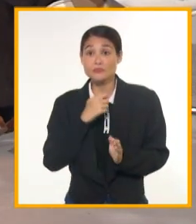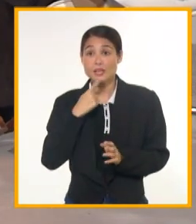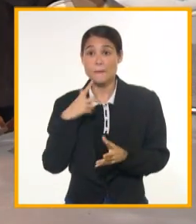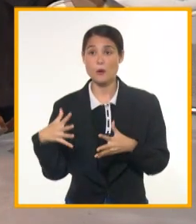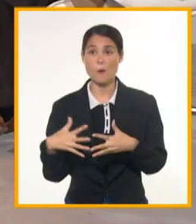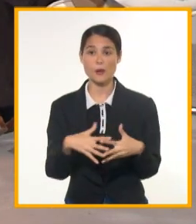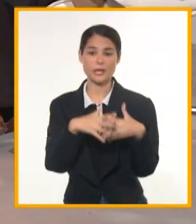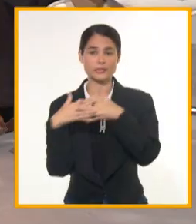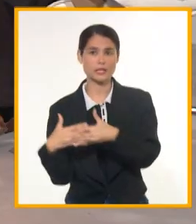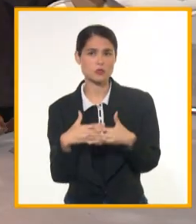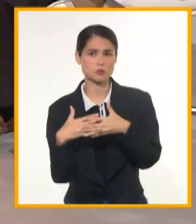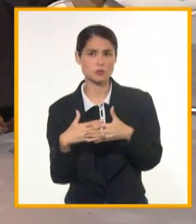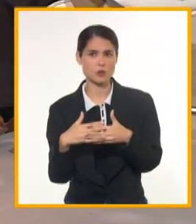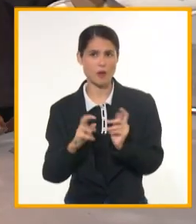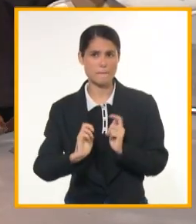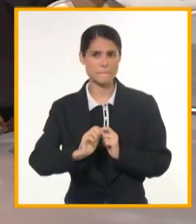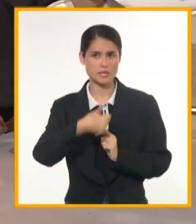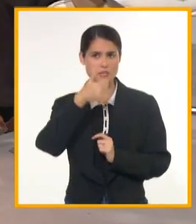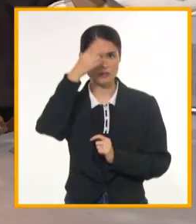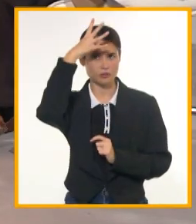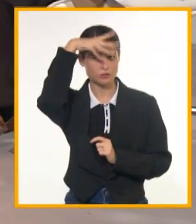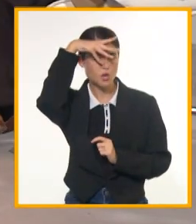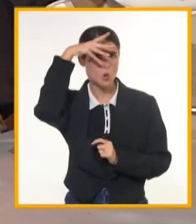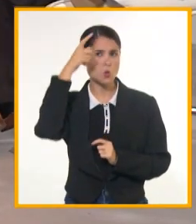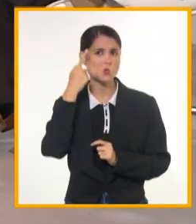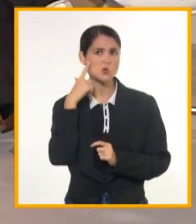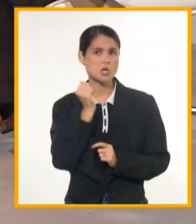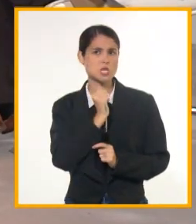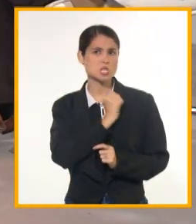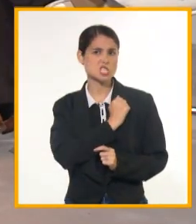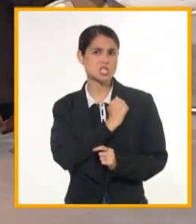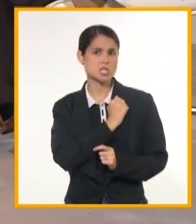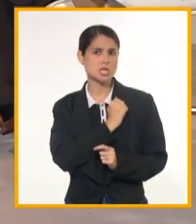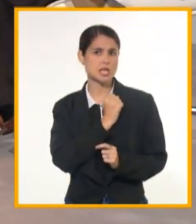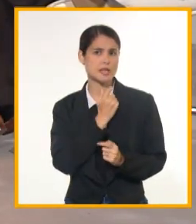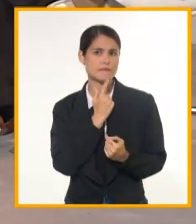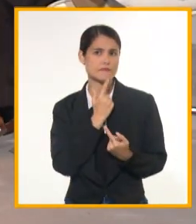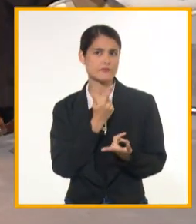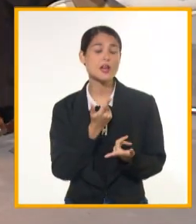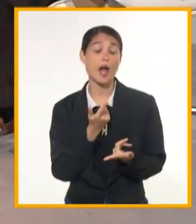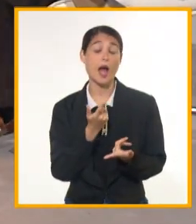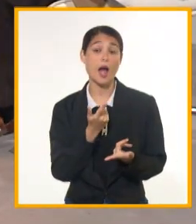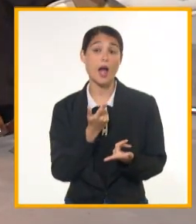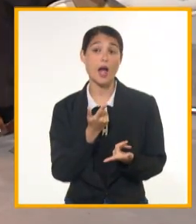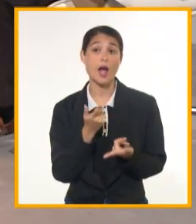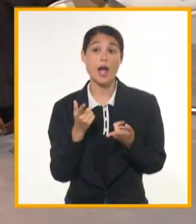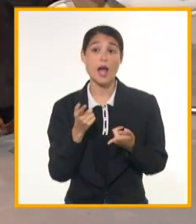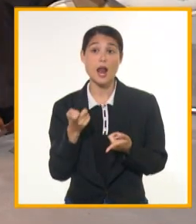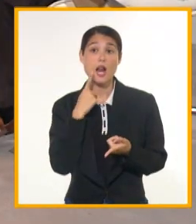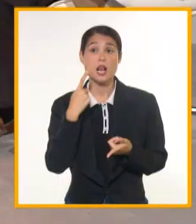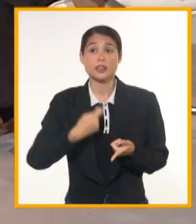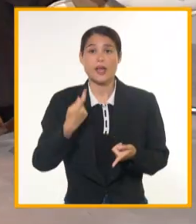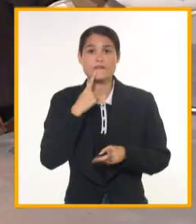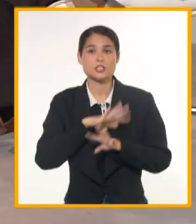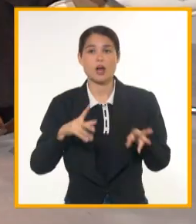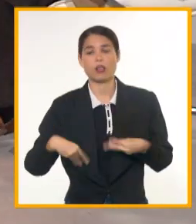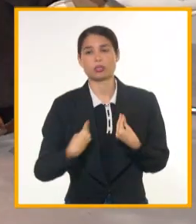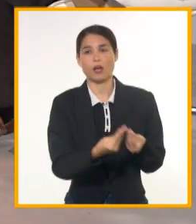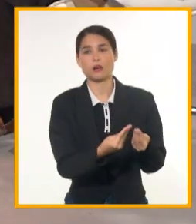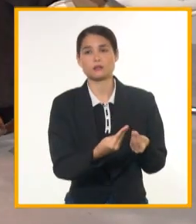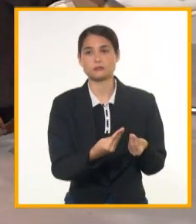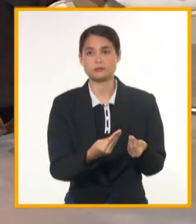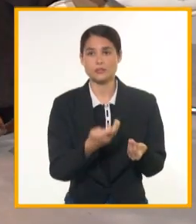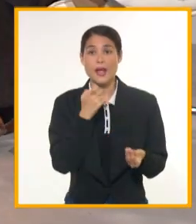exigiendo determinadas cosas que Estados Unidos considera que Ucrania le debe responder a Estados Unidos por toda